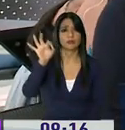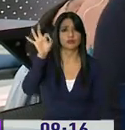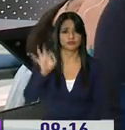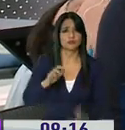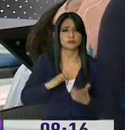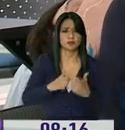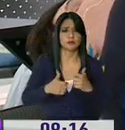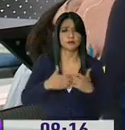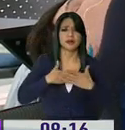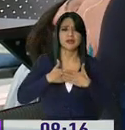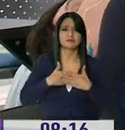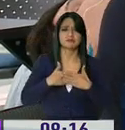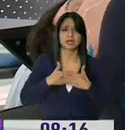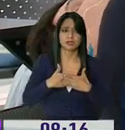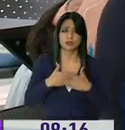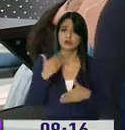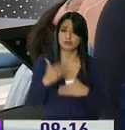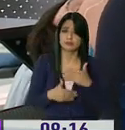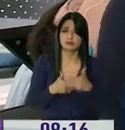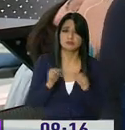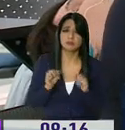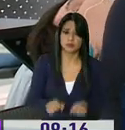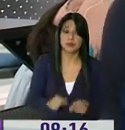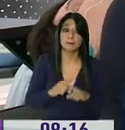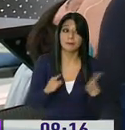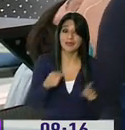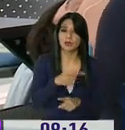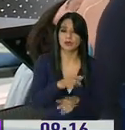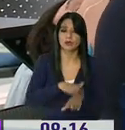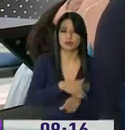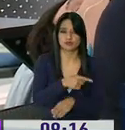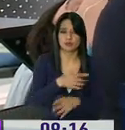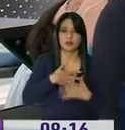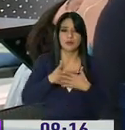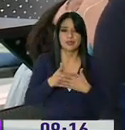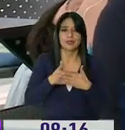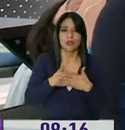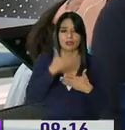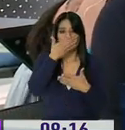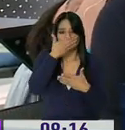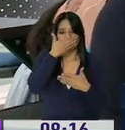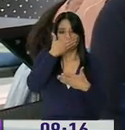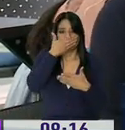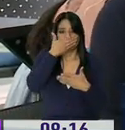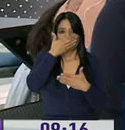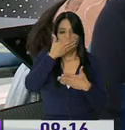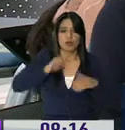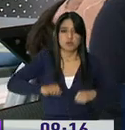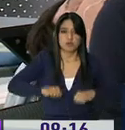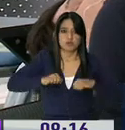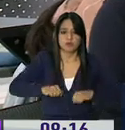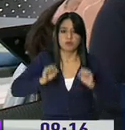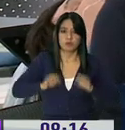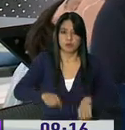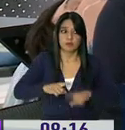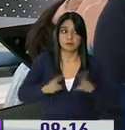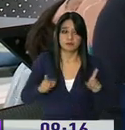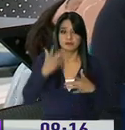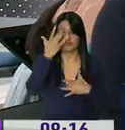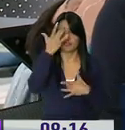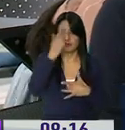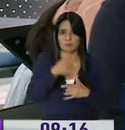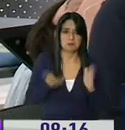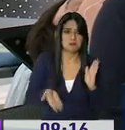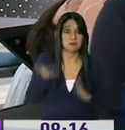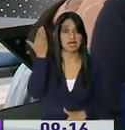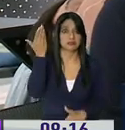problemas respiratorios que pueden salir adelante gracias a un ventilador mecánico. Entonces, si el número de enfermos supera